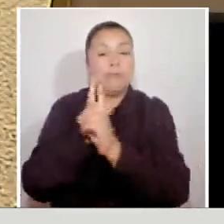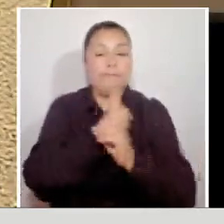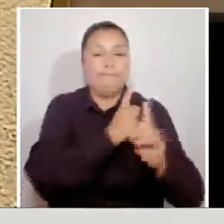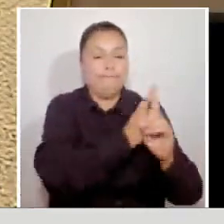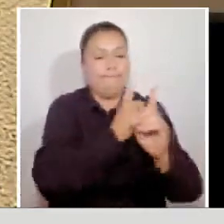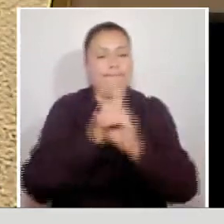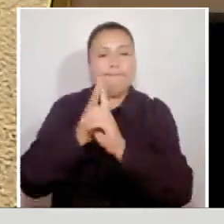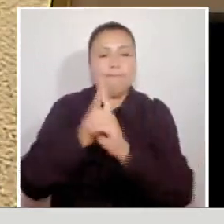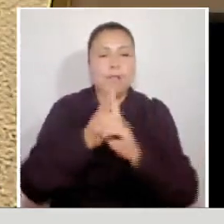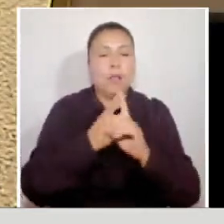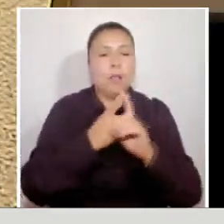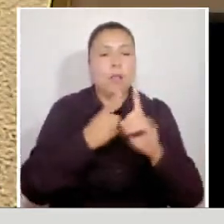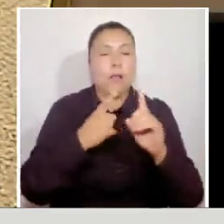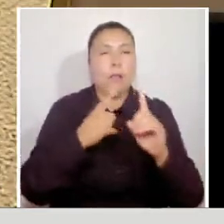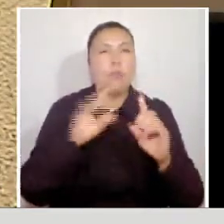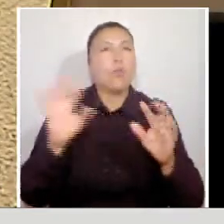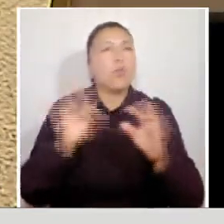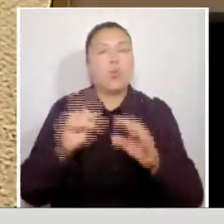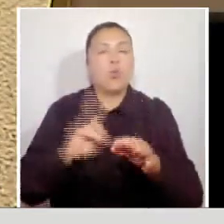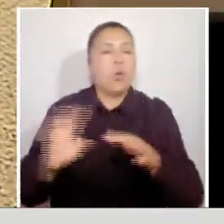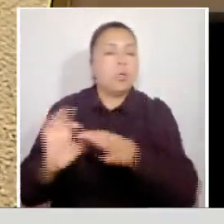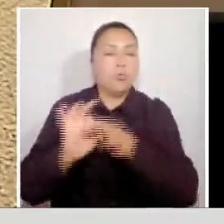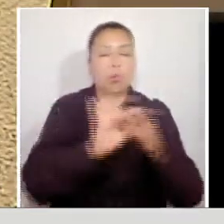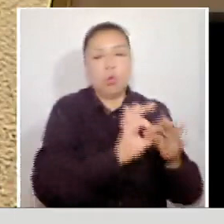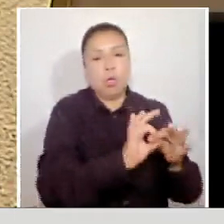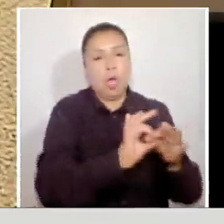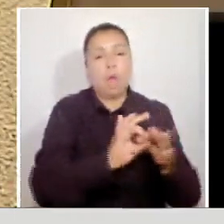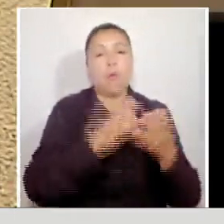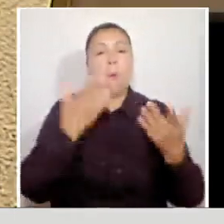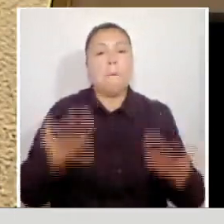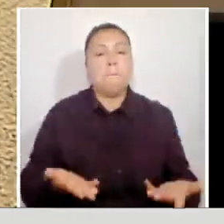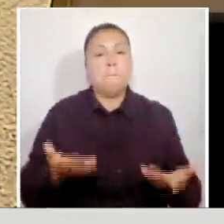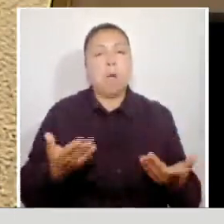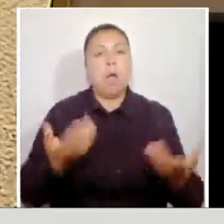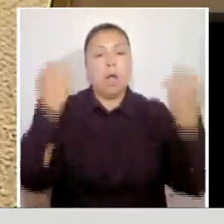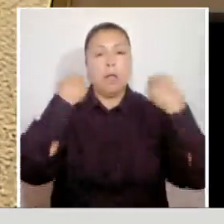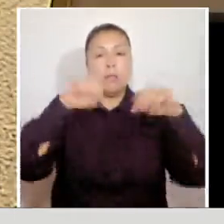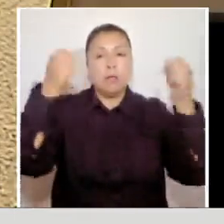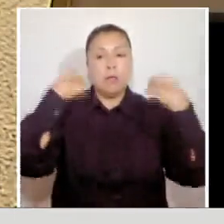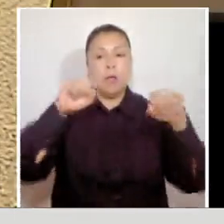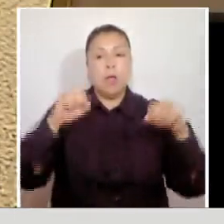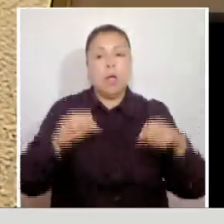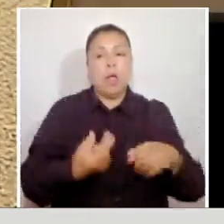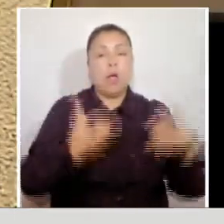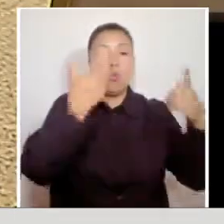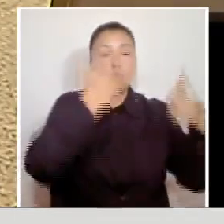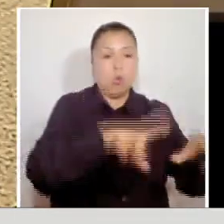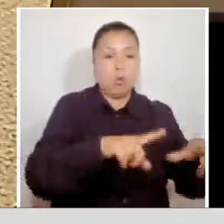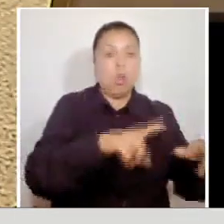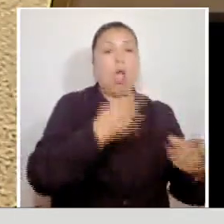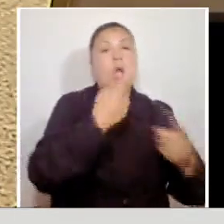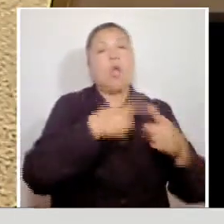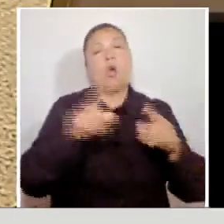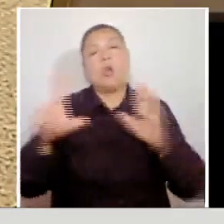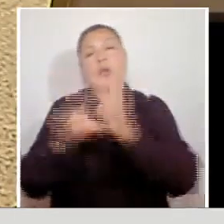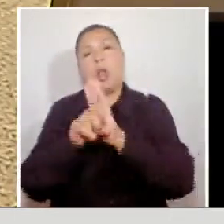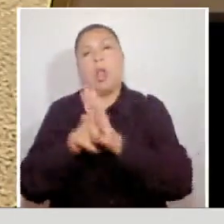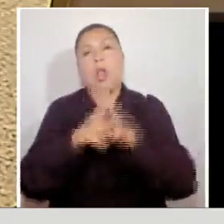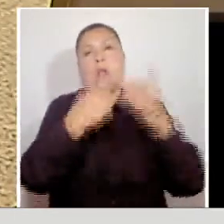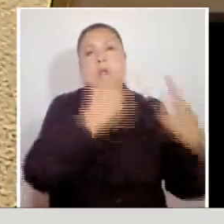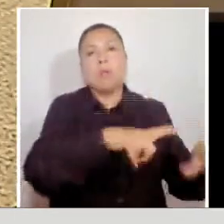la razón para que estemos teniendo un deporte en un área y otro por otra ley la idea